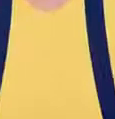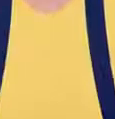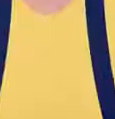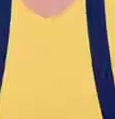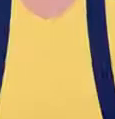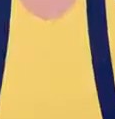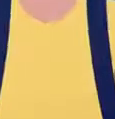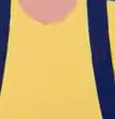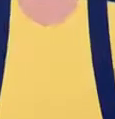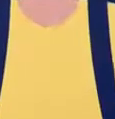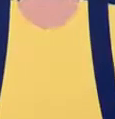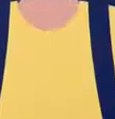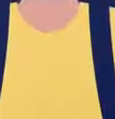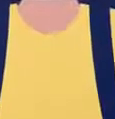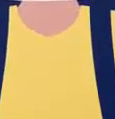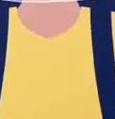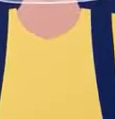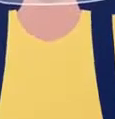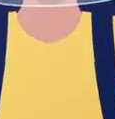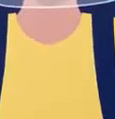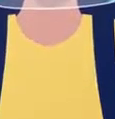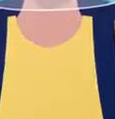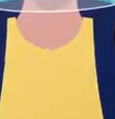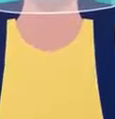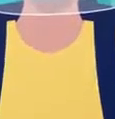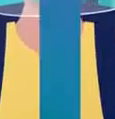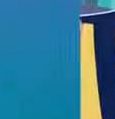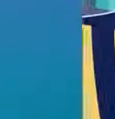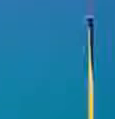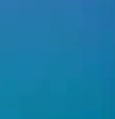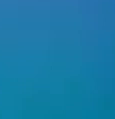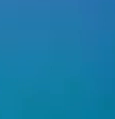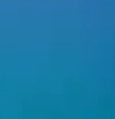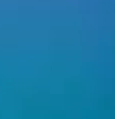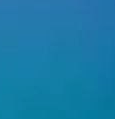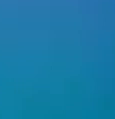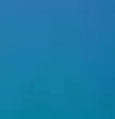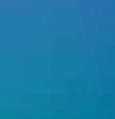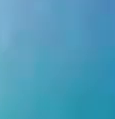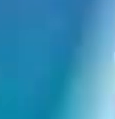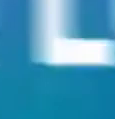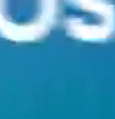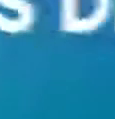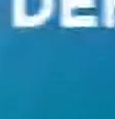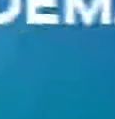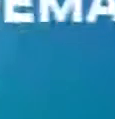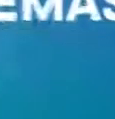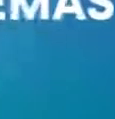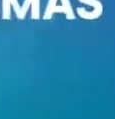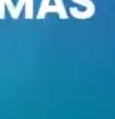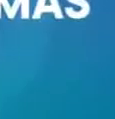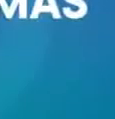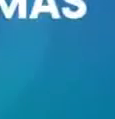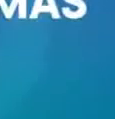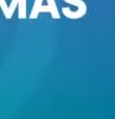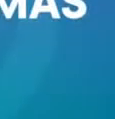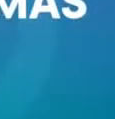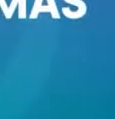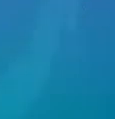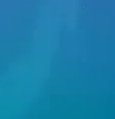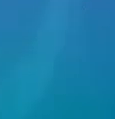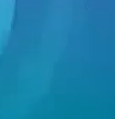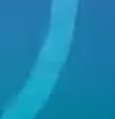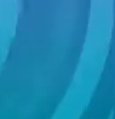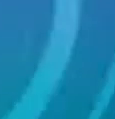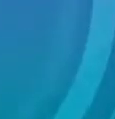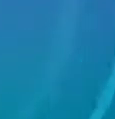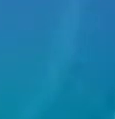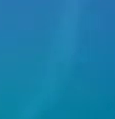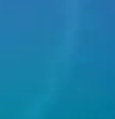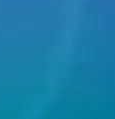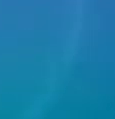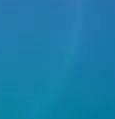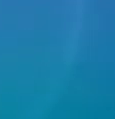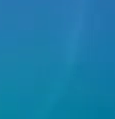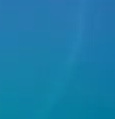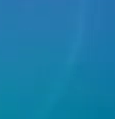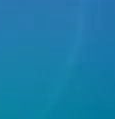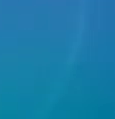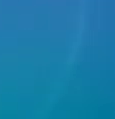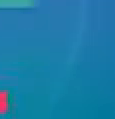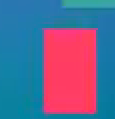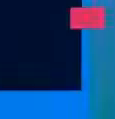sentado. Solo así podrás transportarte. Si me cuido yo, cuido a los demás. Primero mi